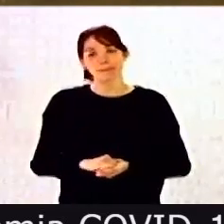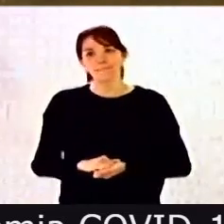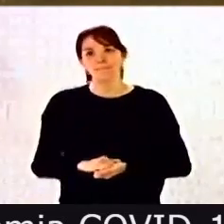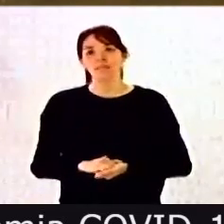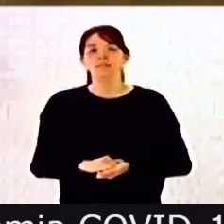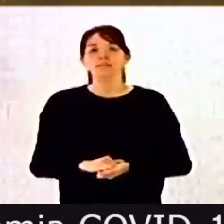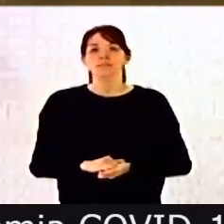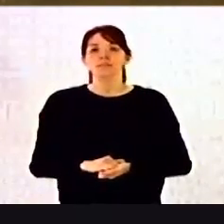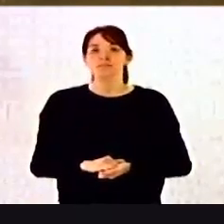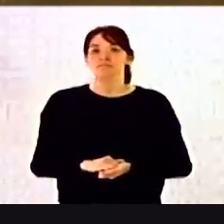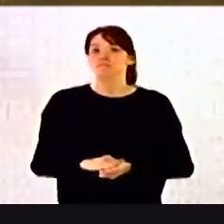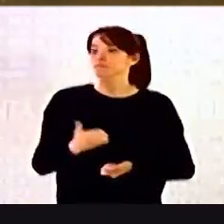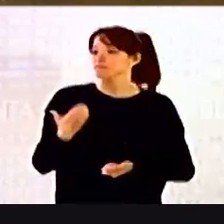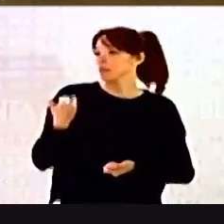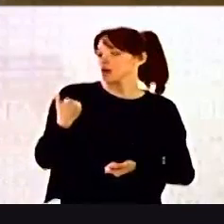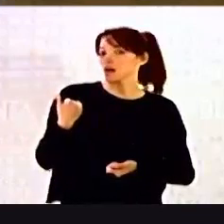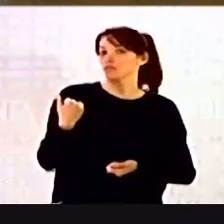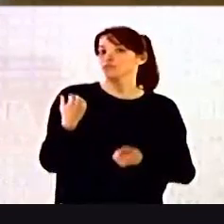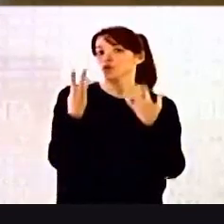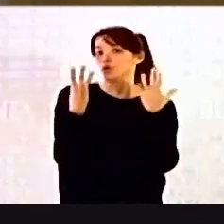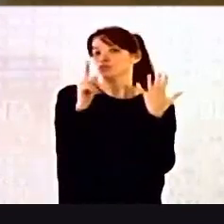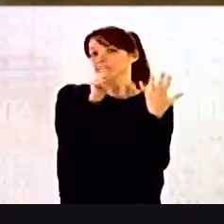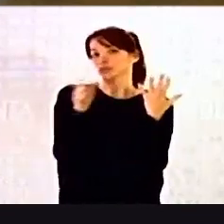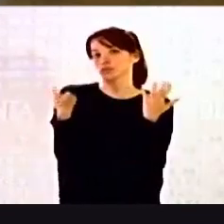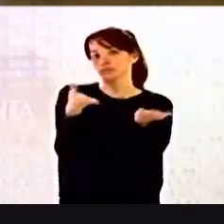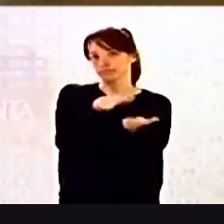En el último día ha habido 8 fallecimientos